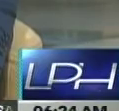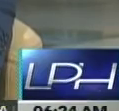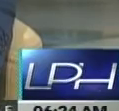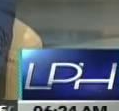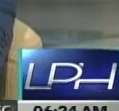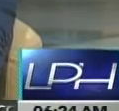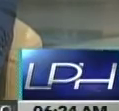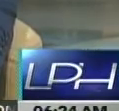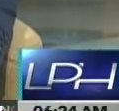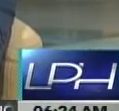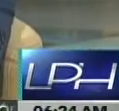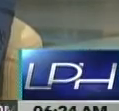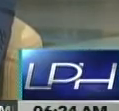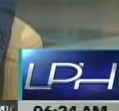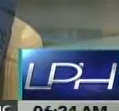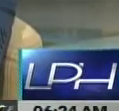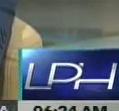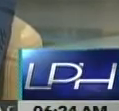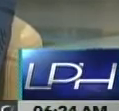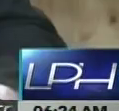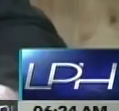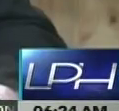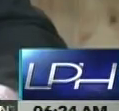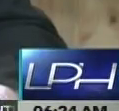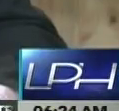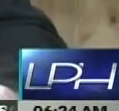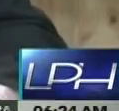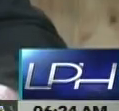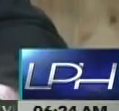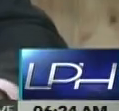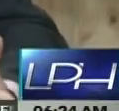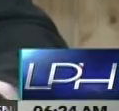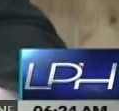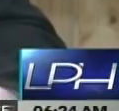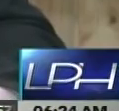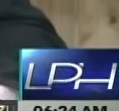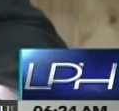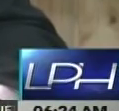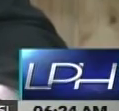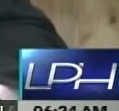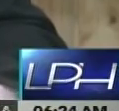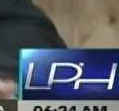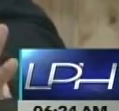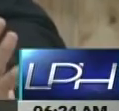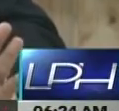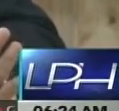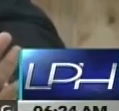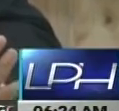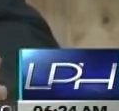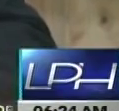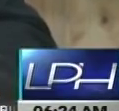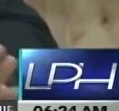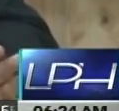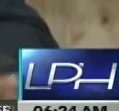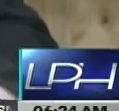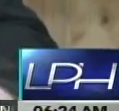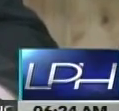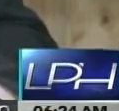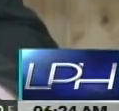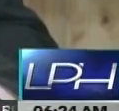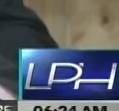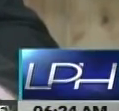es ministro del Poder Popular para el Trabajo. Buenos días. Saludos a todos los usuarios y usuarios de Venezuelana Televisión. En la Asamblea Nacional el año pasado, como lo sabe el país, se perdió el